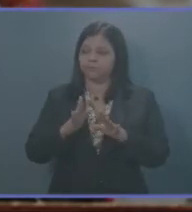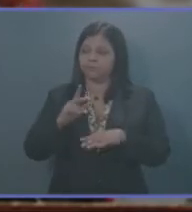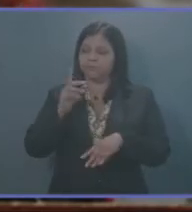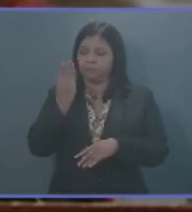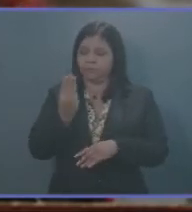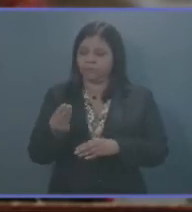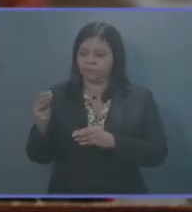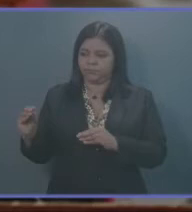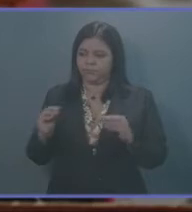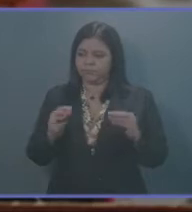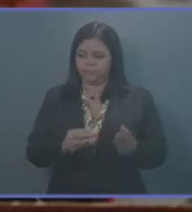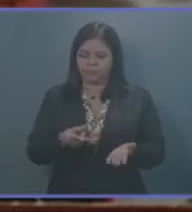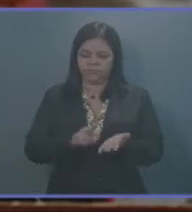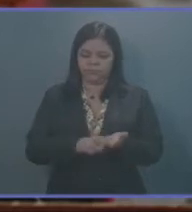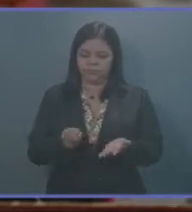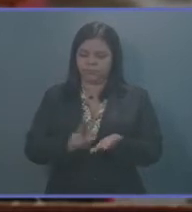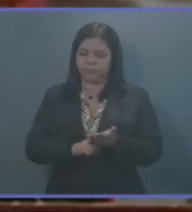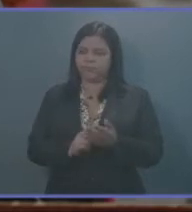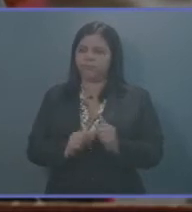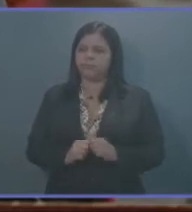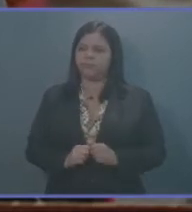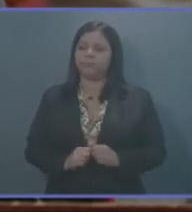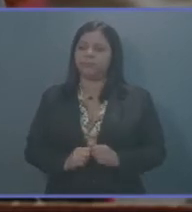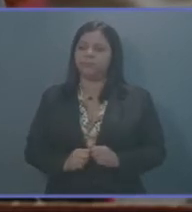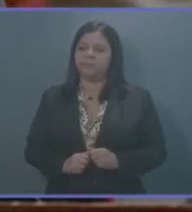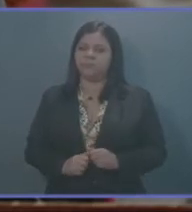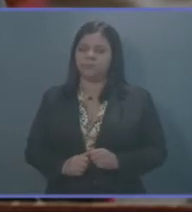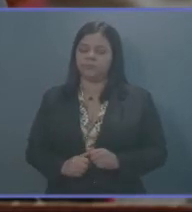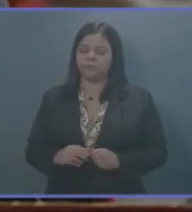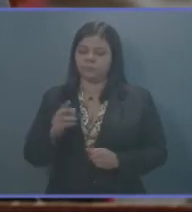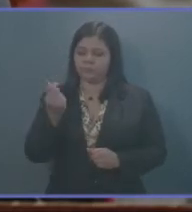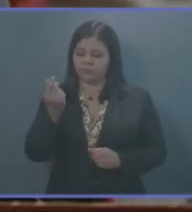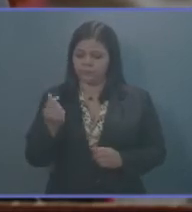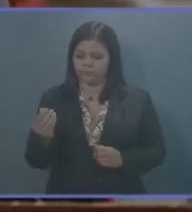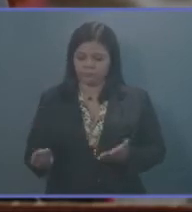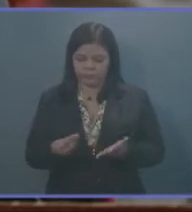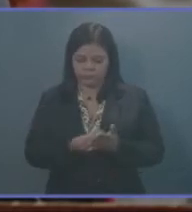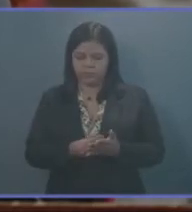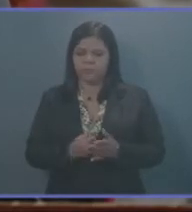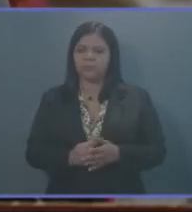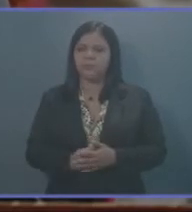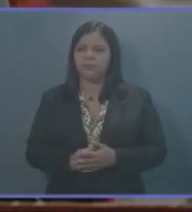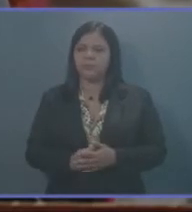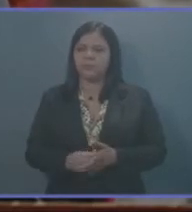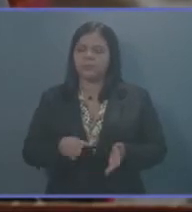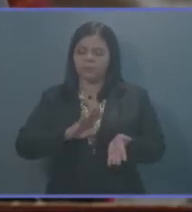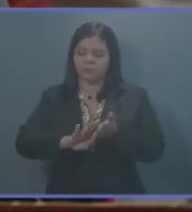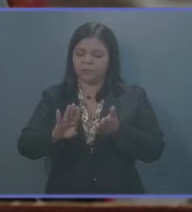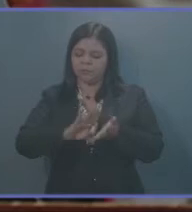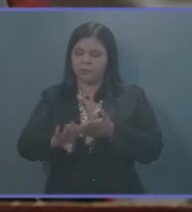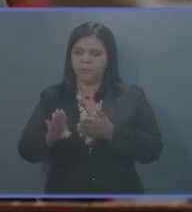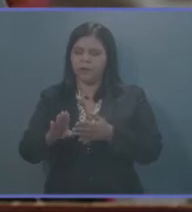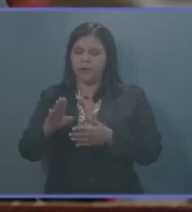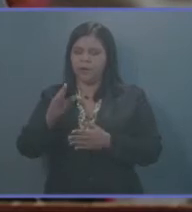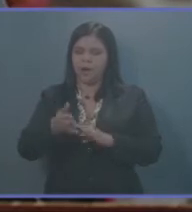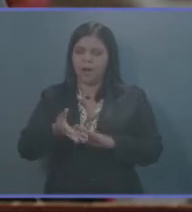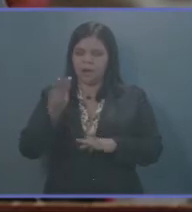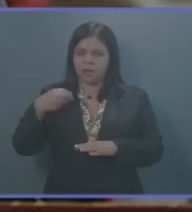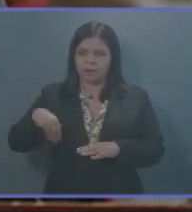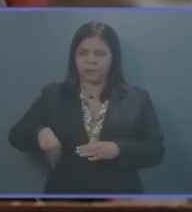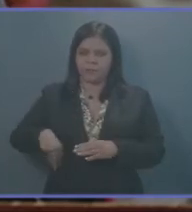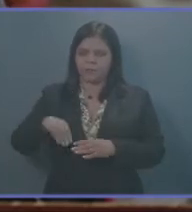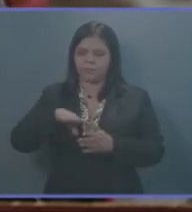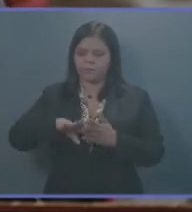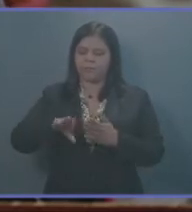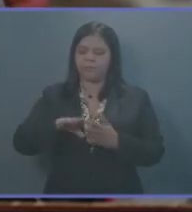entrada en vigencia del contrato de préstamo. Comisión de crédito. Se pagará una comisión sobre el saldo